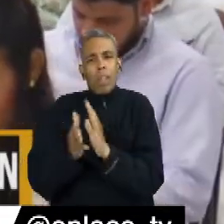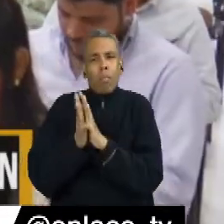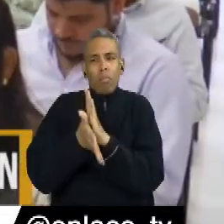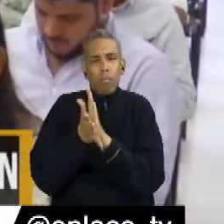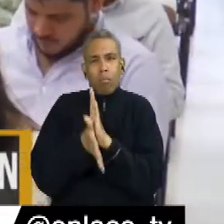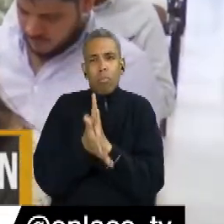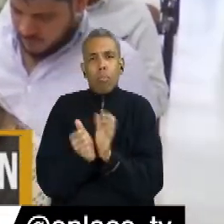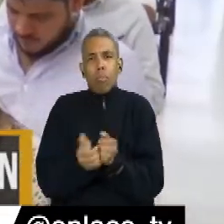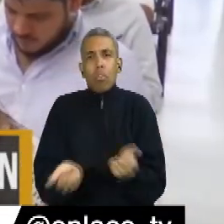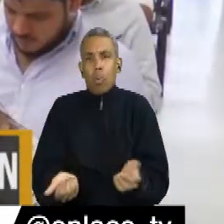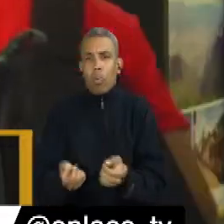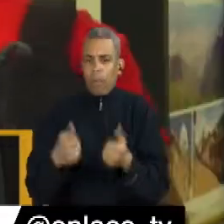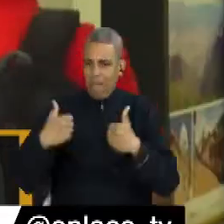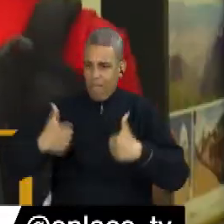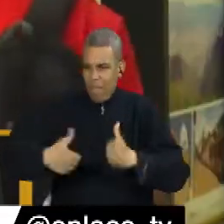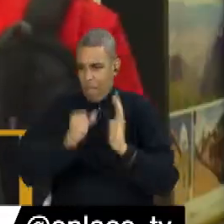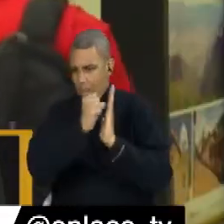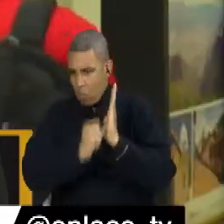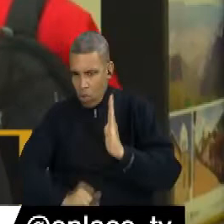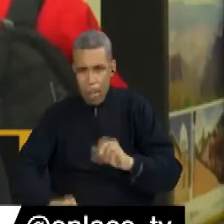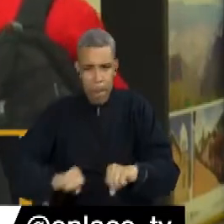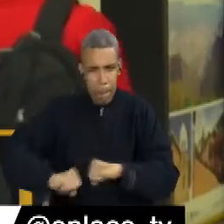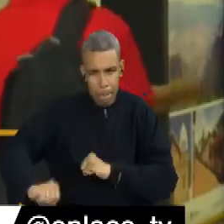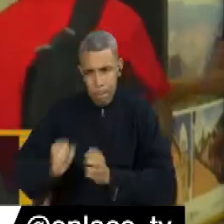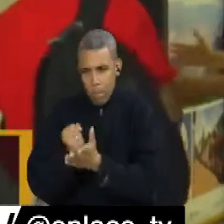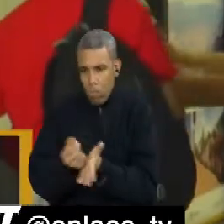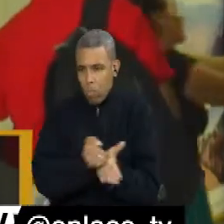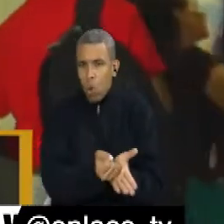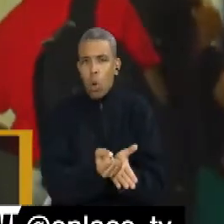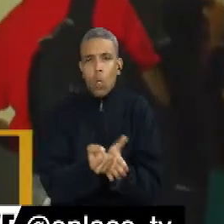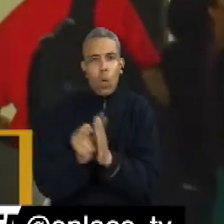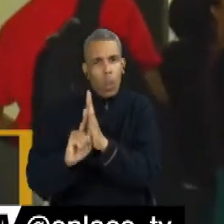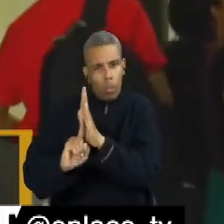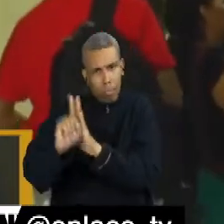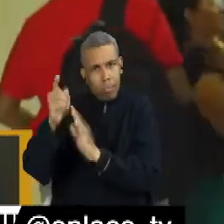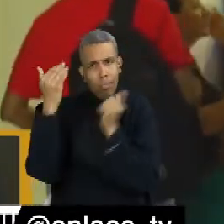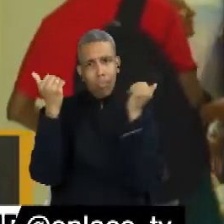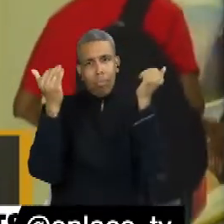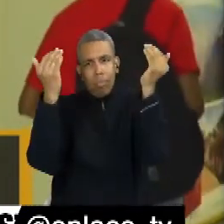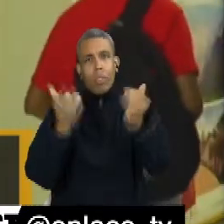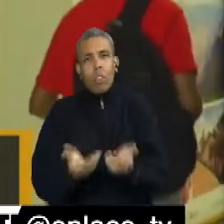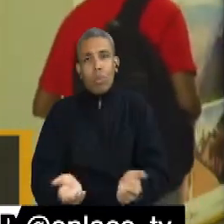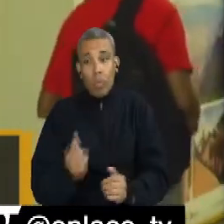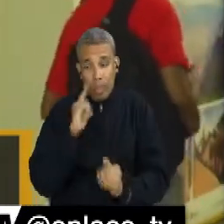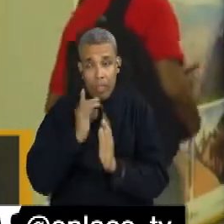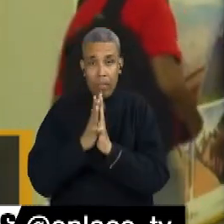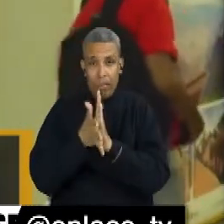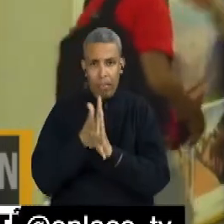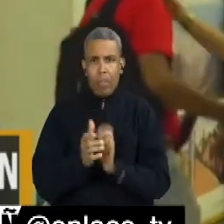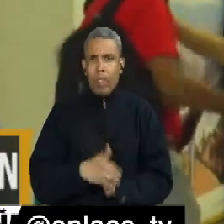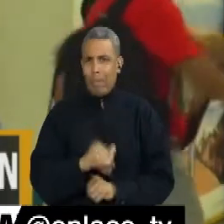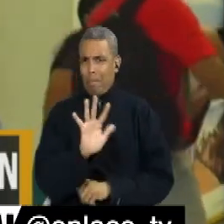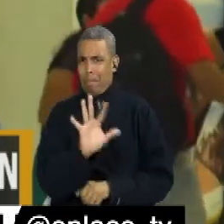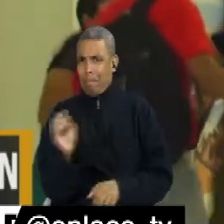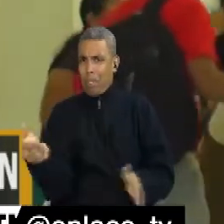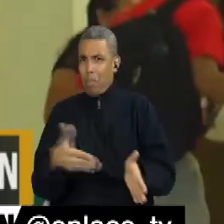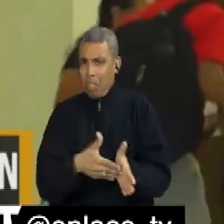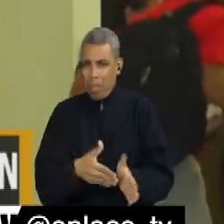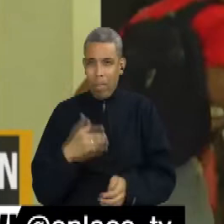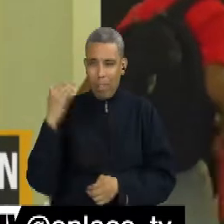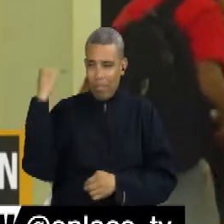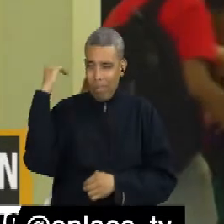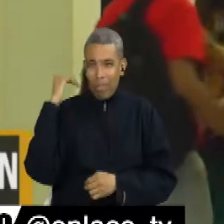agencia. Colombia, lo que hemos hecho es atender a casi 50.000 personas que voluntariamente se acogieron a la oferta del Estado en materia